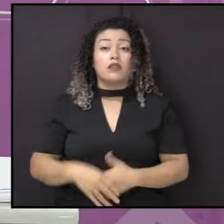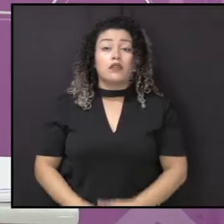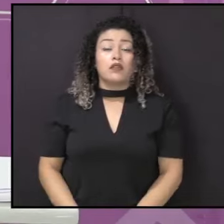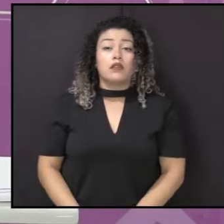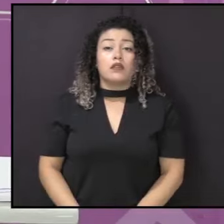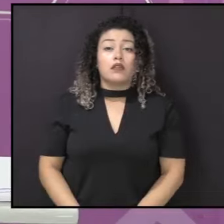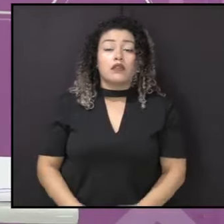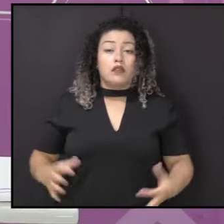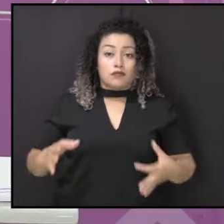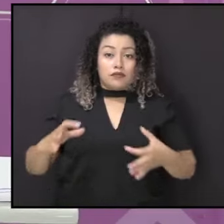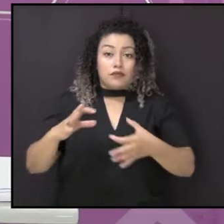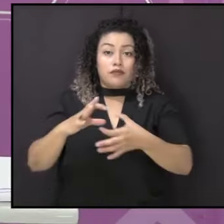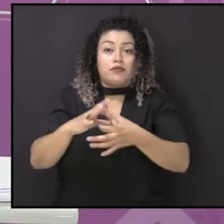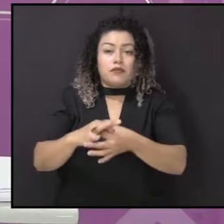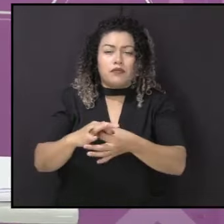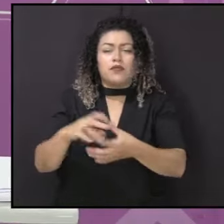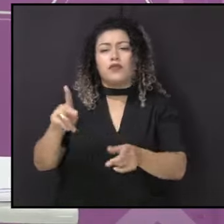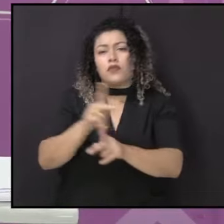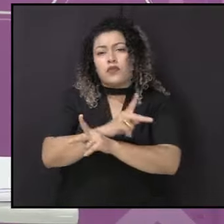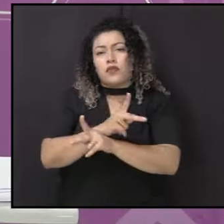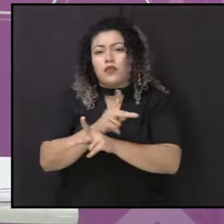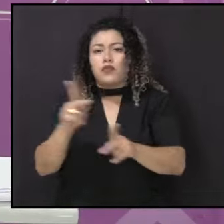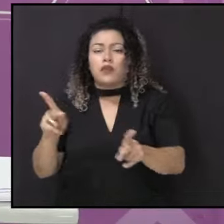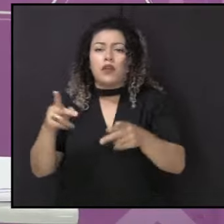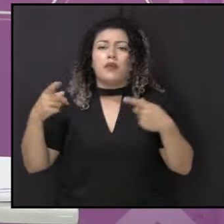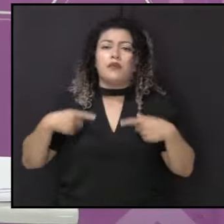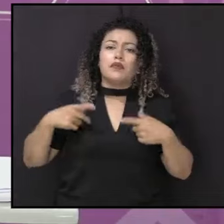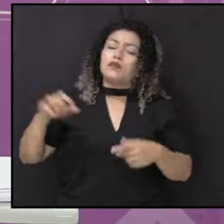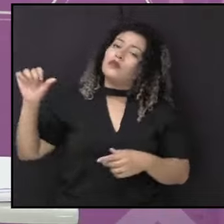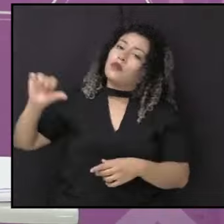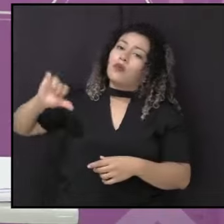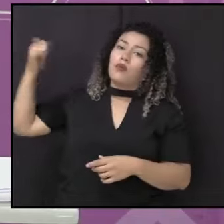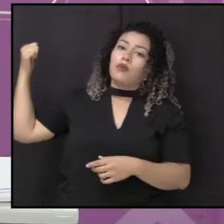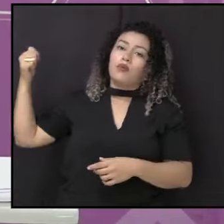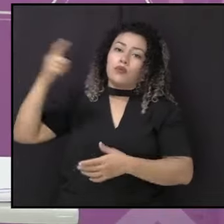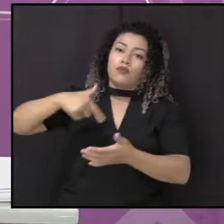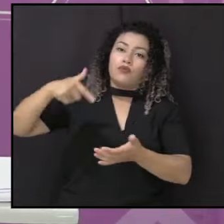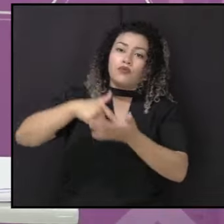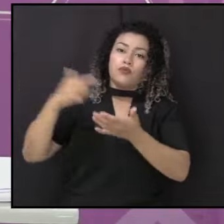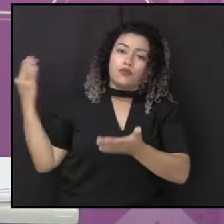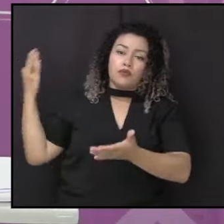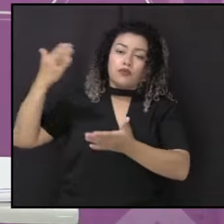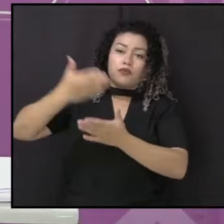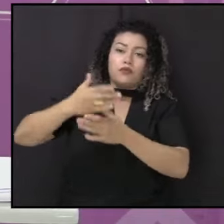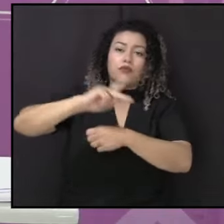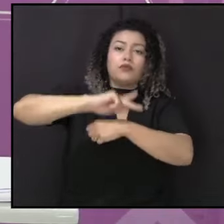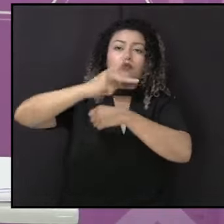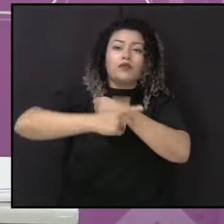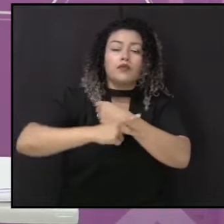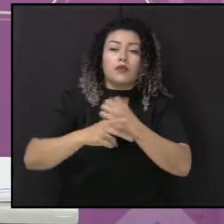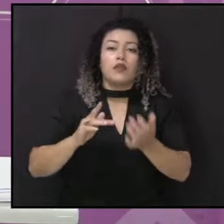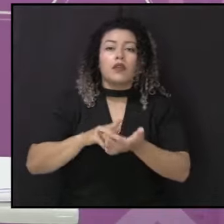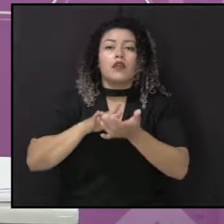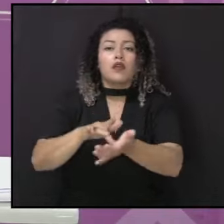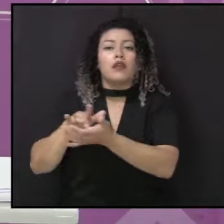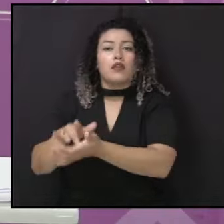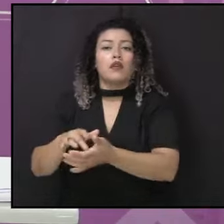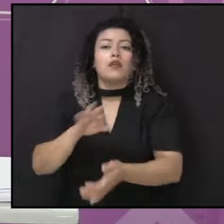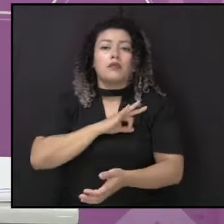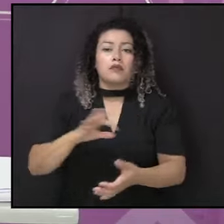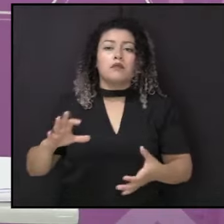de vinculación y coordinación con oficinas de atención a migrantes en estados, municipios y otros países. Nuevamente, esta es una iniciativa